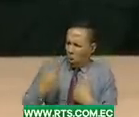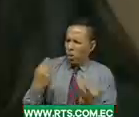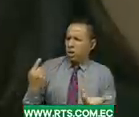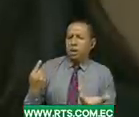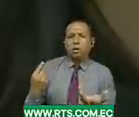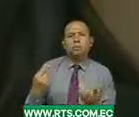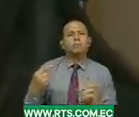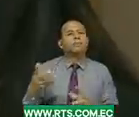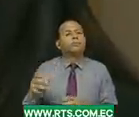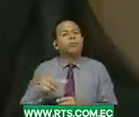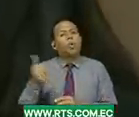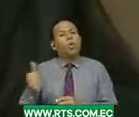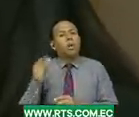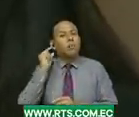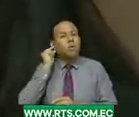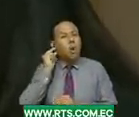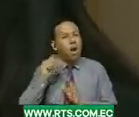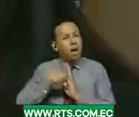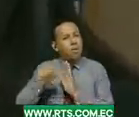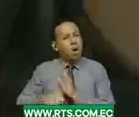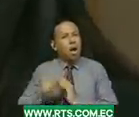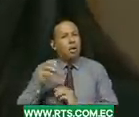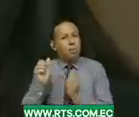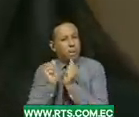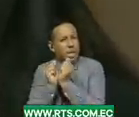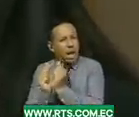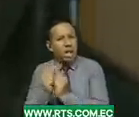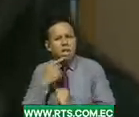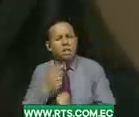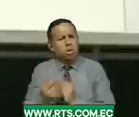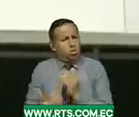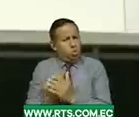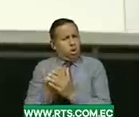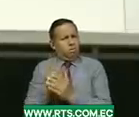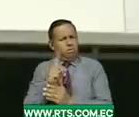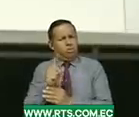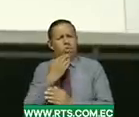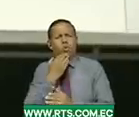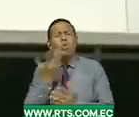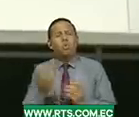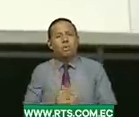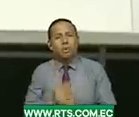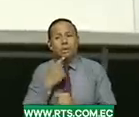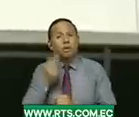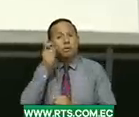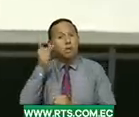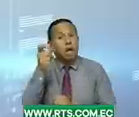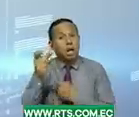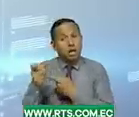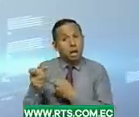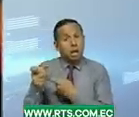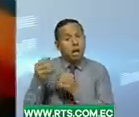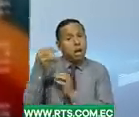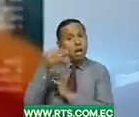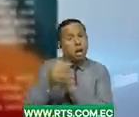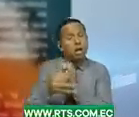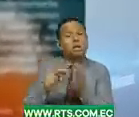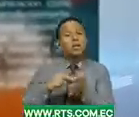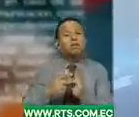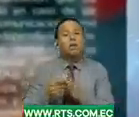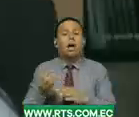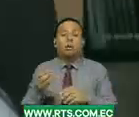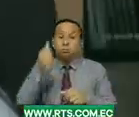Alvear, esto no es nada nuevo y lo contempla el Código Orgánico Integral Penal. Al parecer, lo que la Fiscalía hace es un